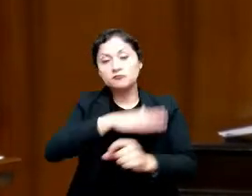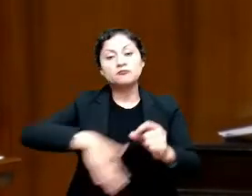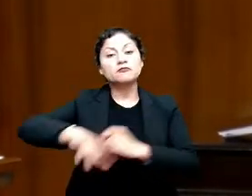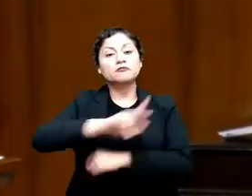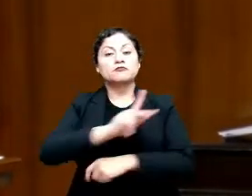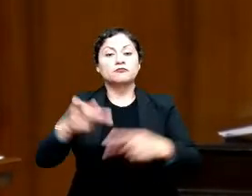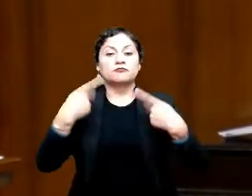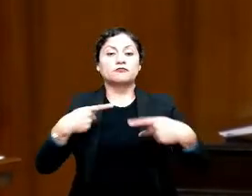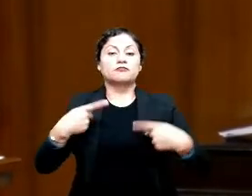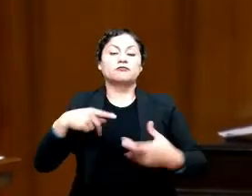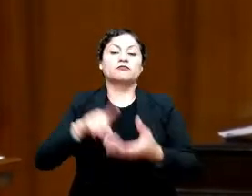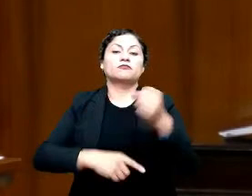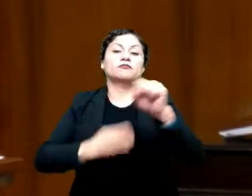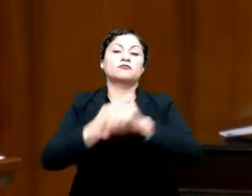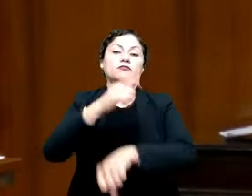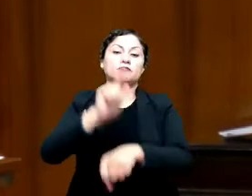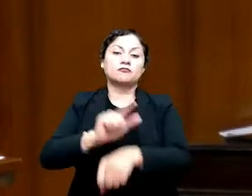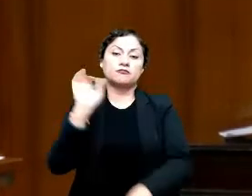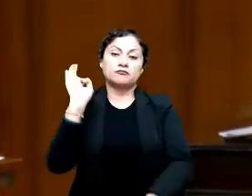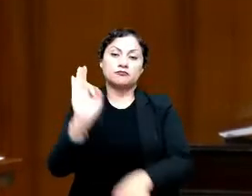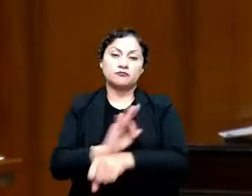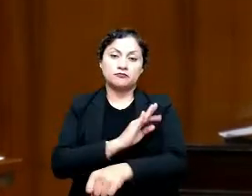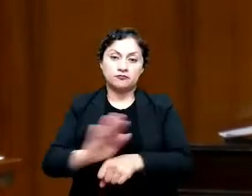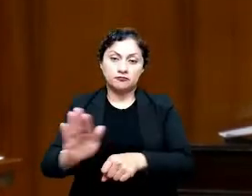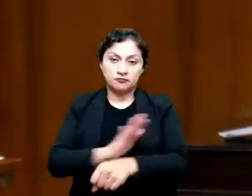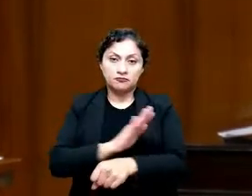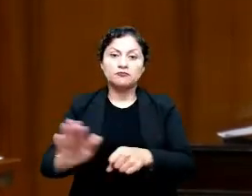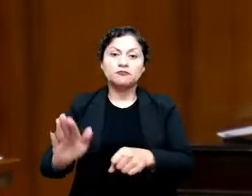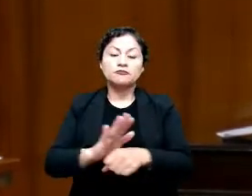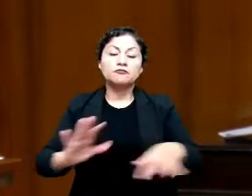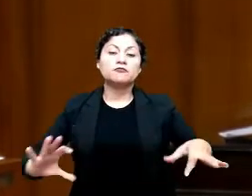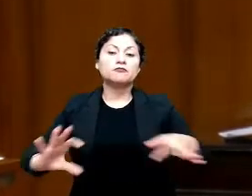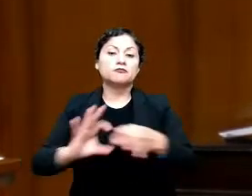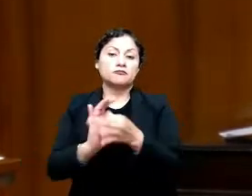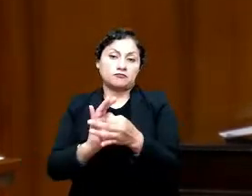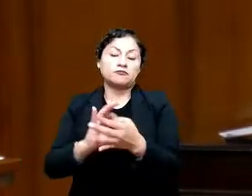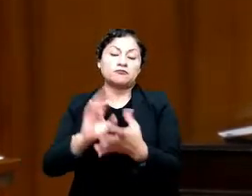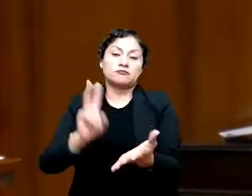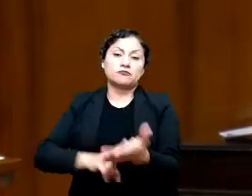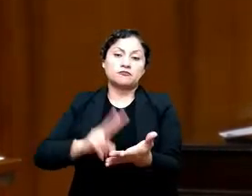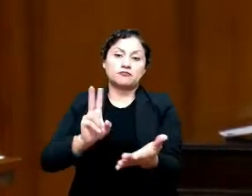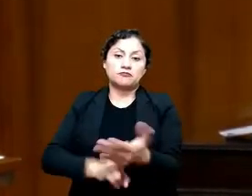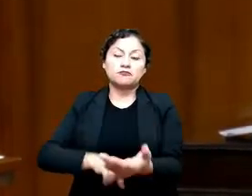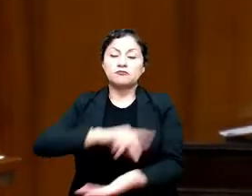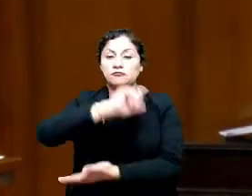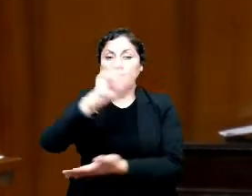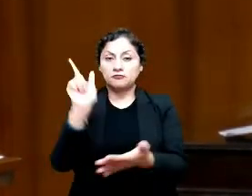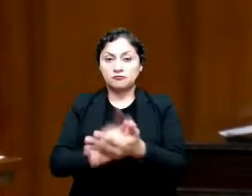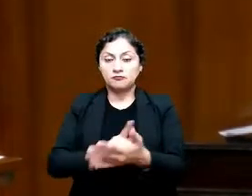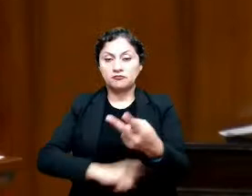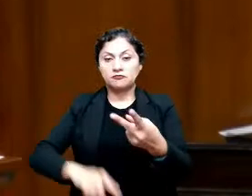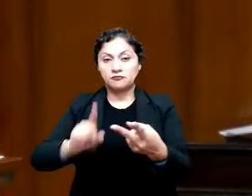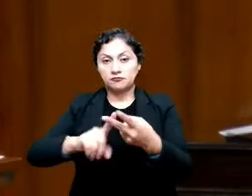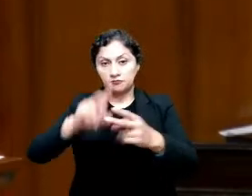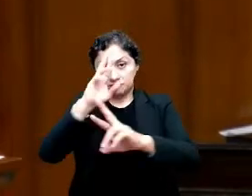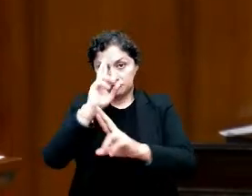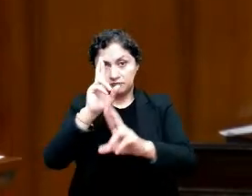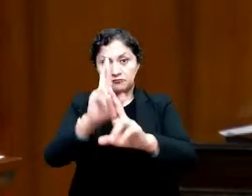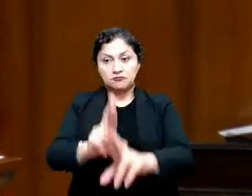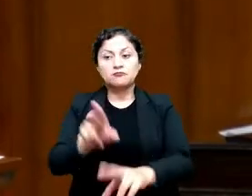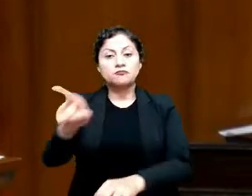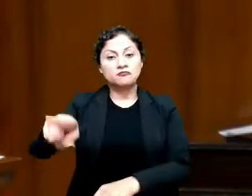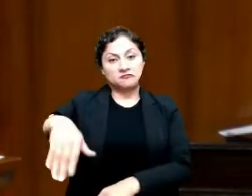fortalecer la gobernabilidad democrática bajo los principios de legalidad y respeto. Y como usted lo dijo en su